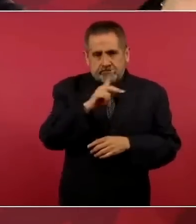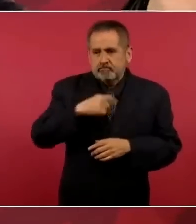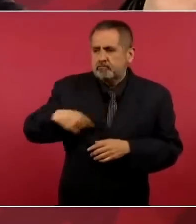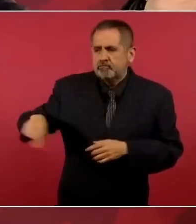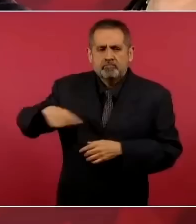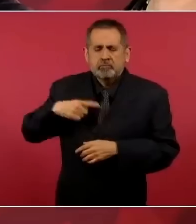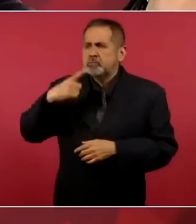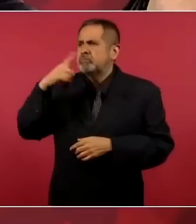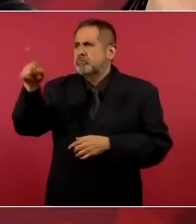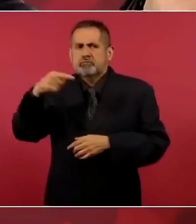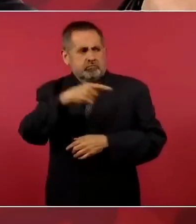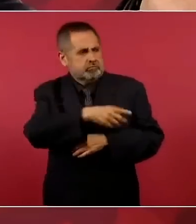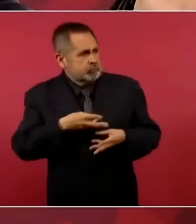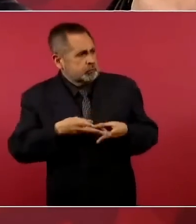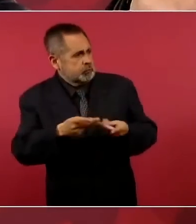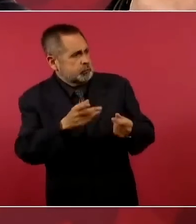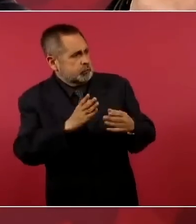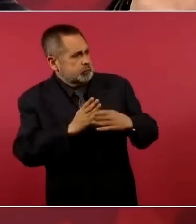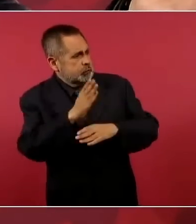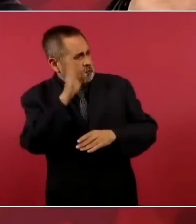nuestras denuncias